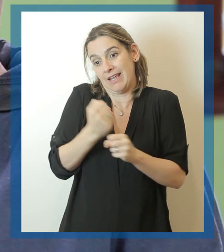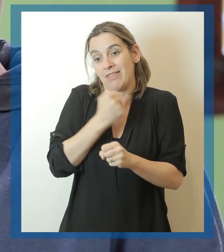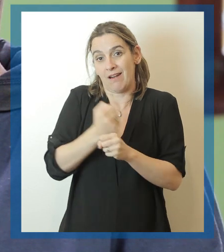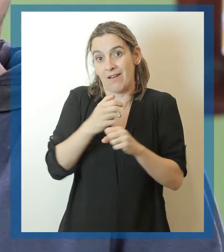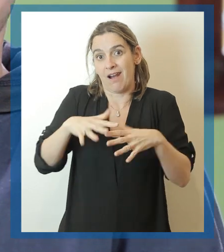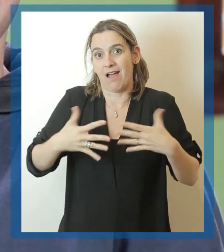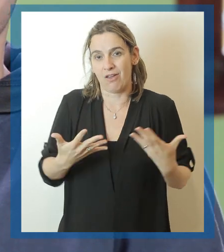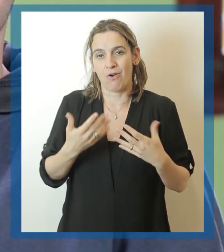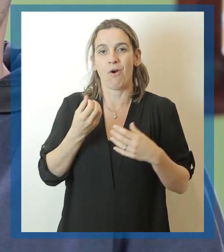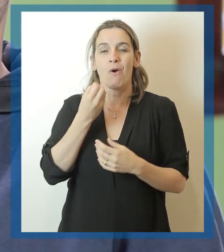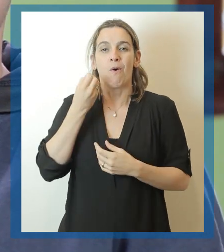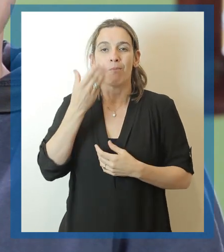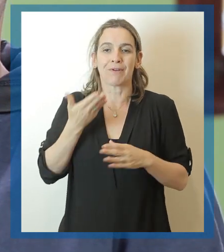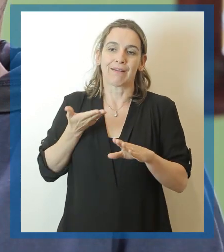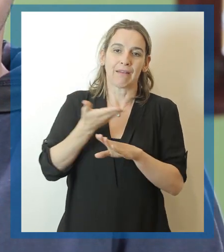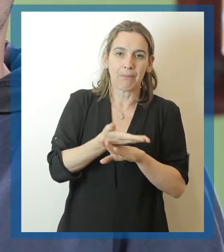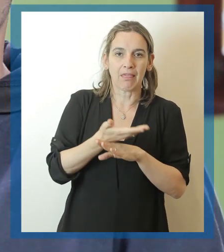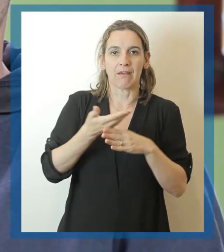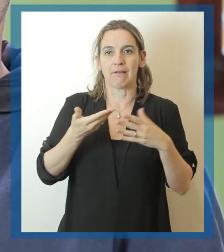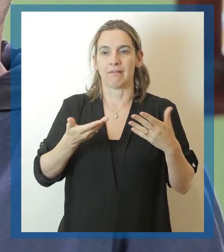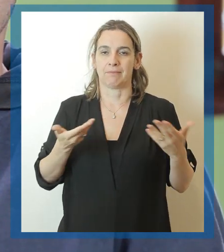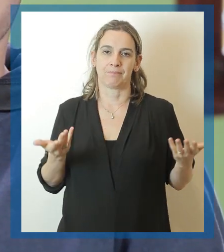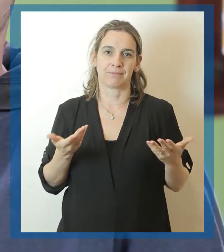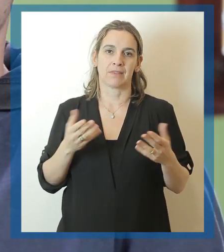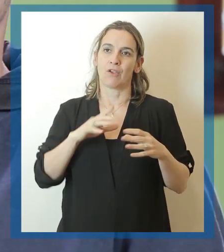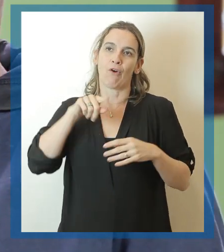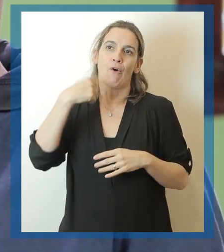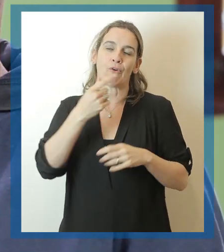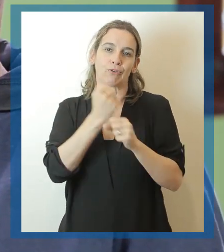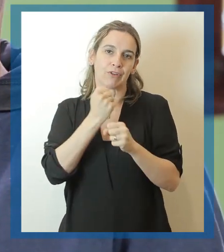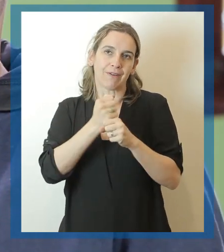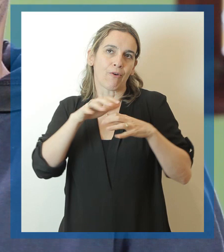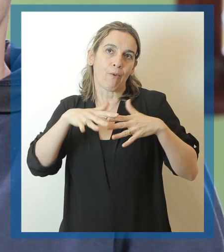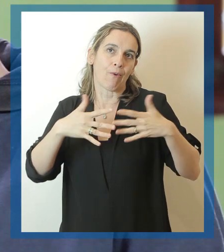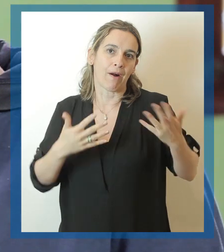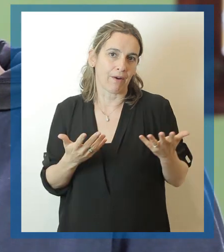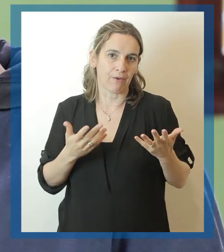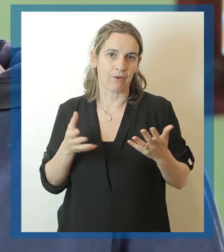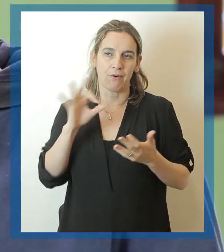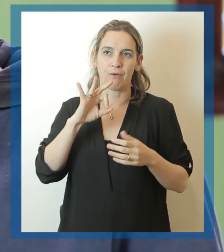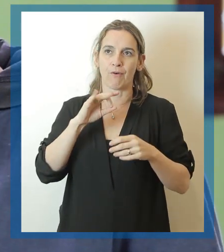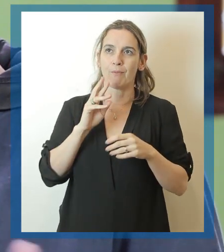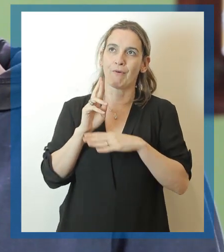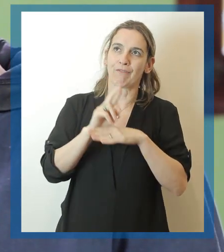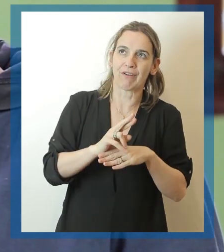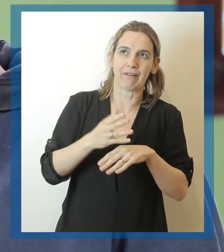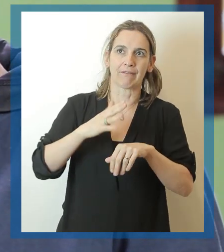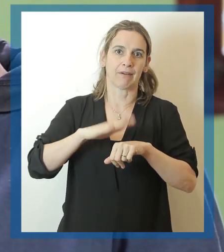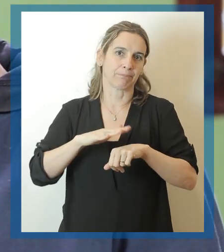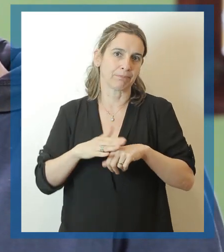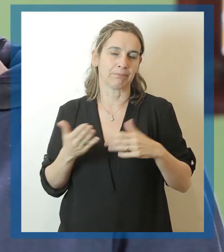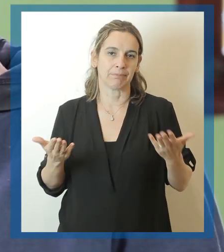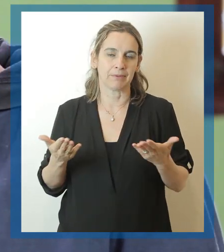los 18 y quería tener algo de trabajo porque ahora te piden tener otro trabajo o